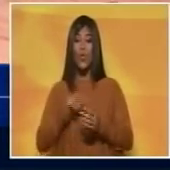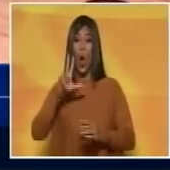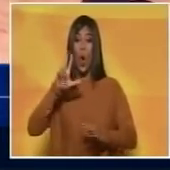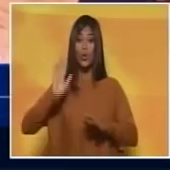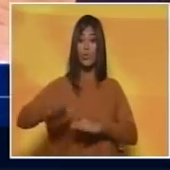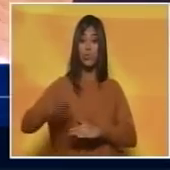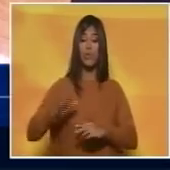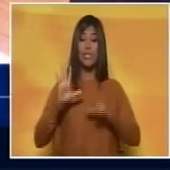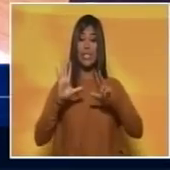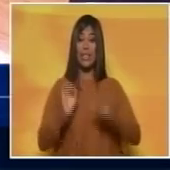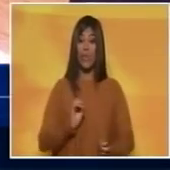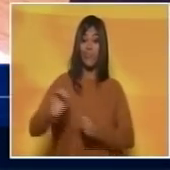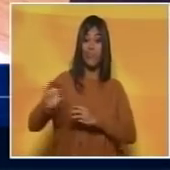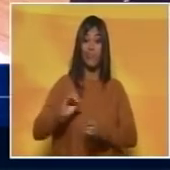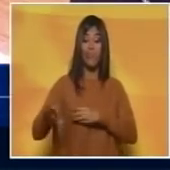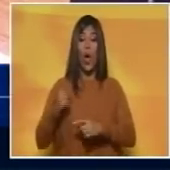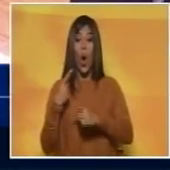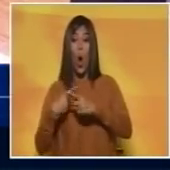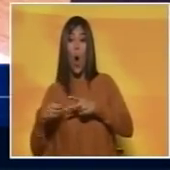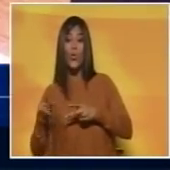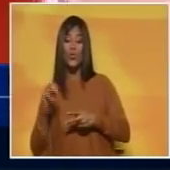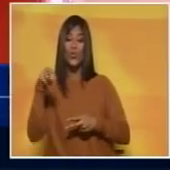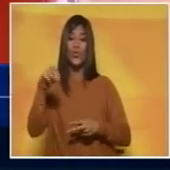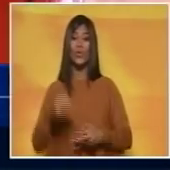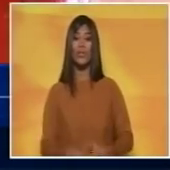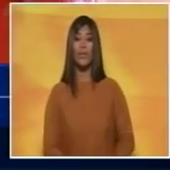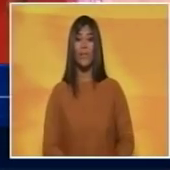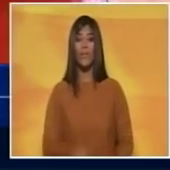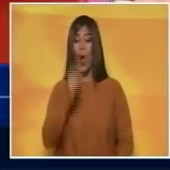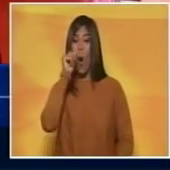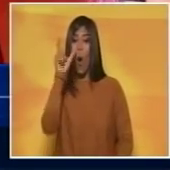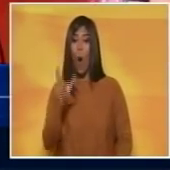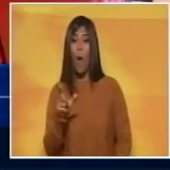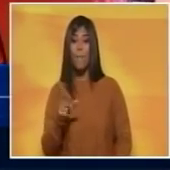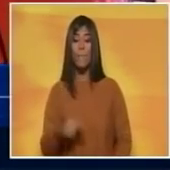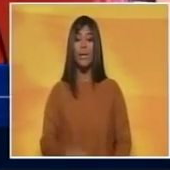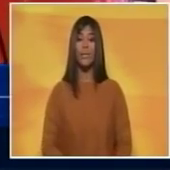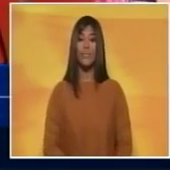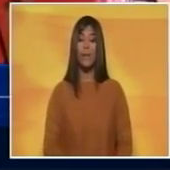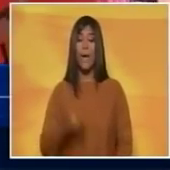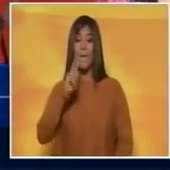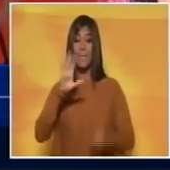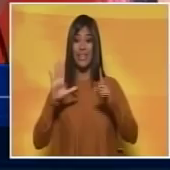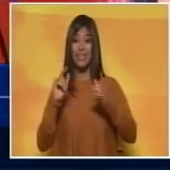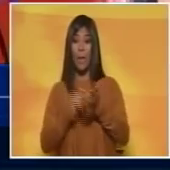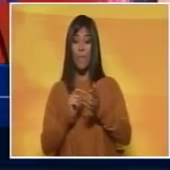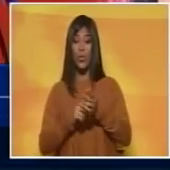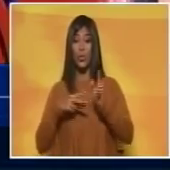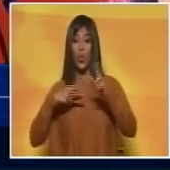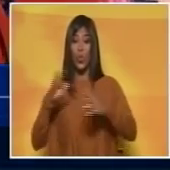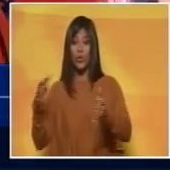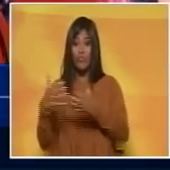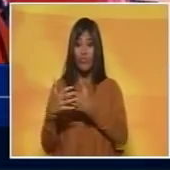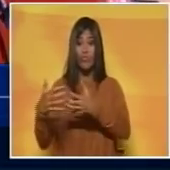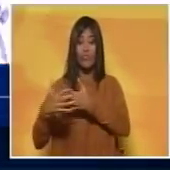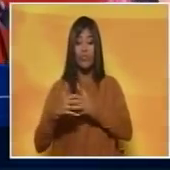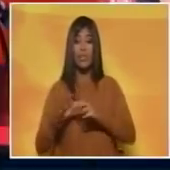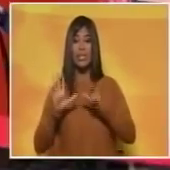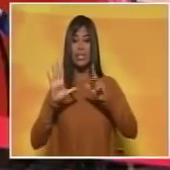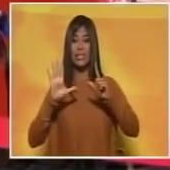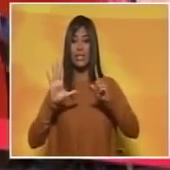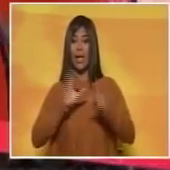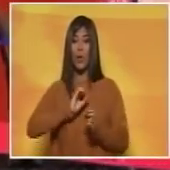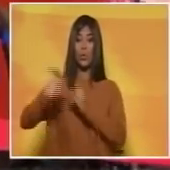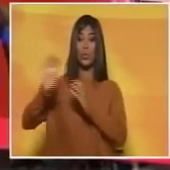7 asistencias, mientras que por el norte, Kawhi Leonard aportó 26 unidades, 12 capturas de balón y 6